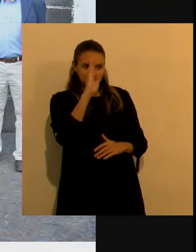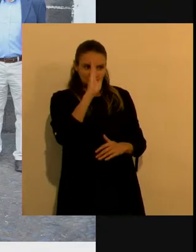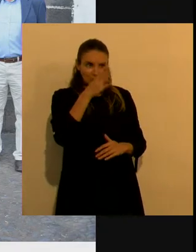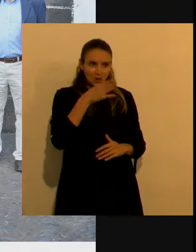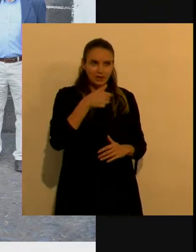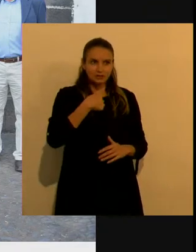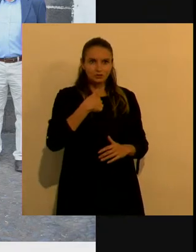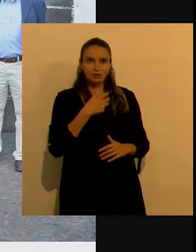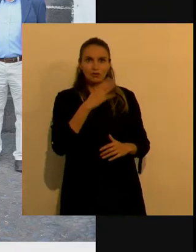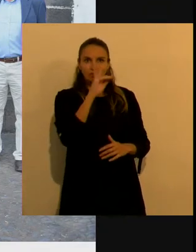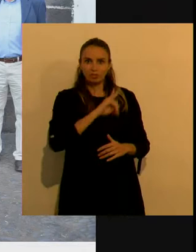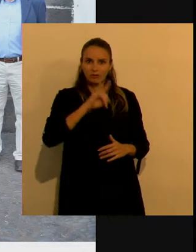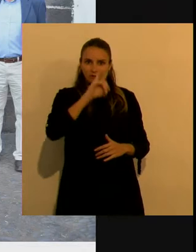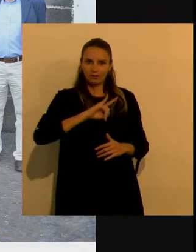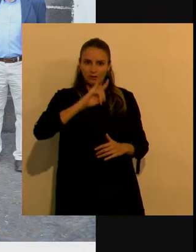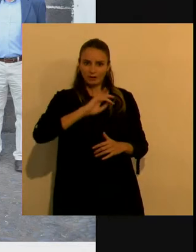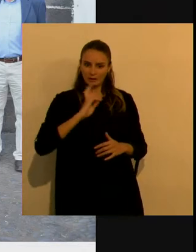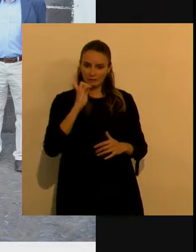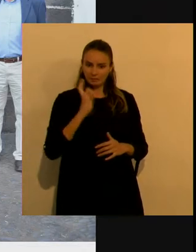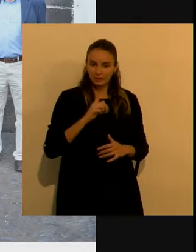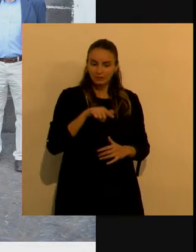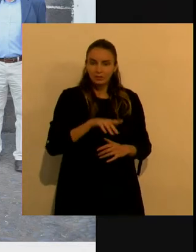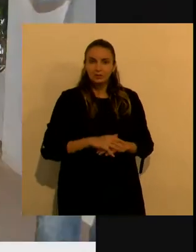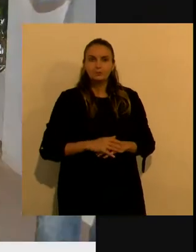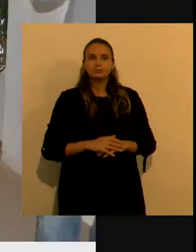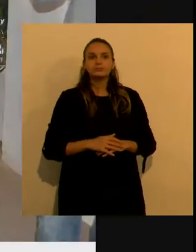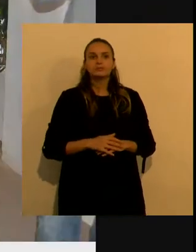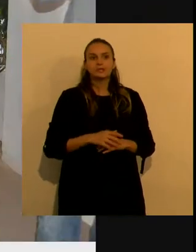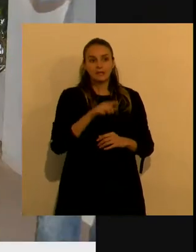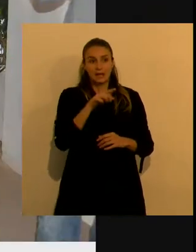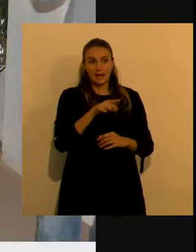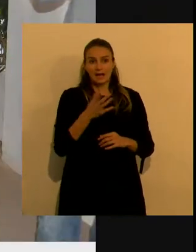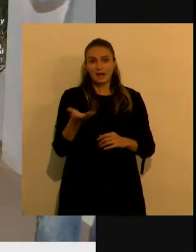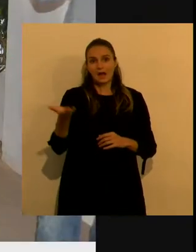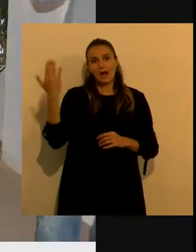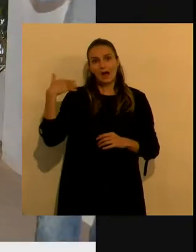Canarias, y él había venido aquí antes, invitado por Rafael y